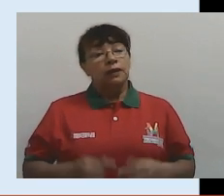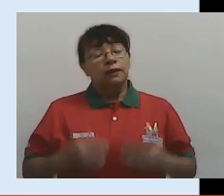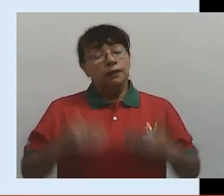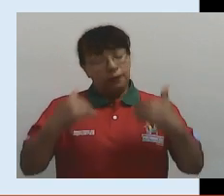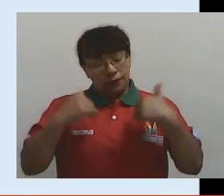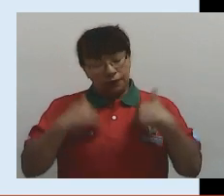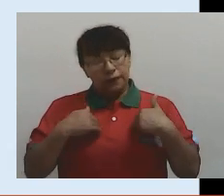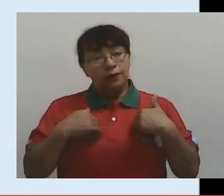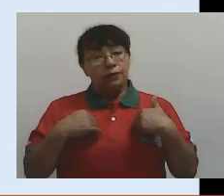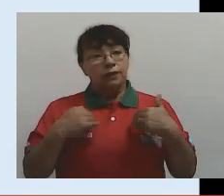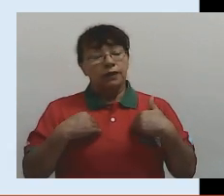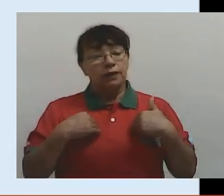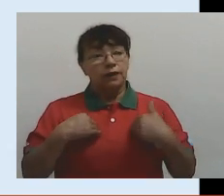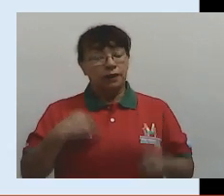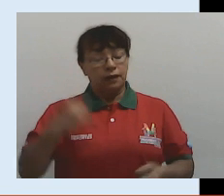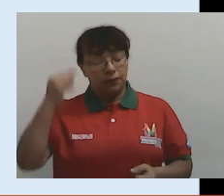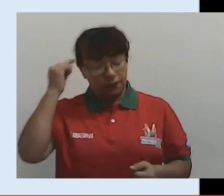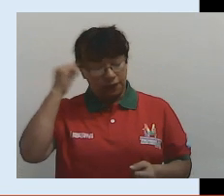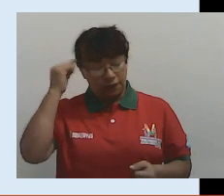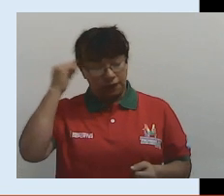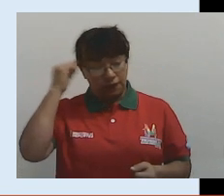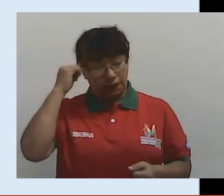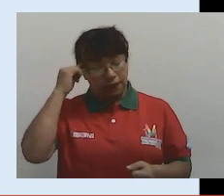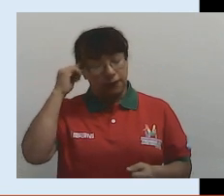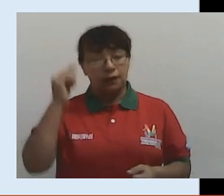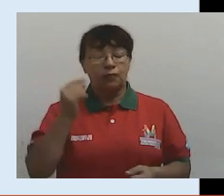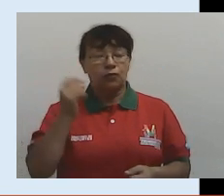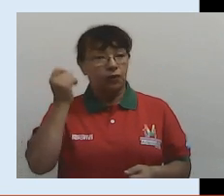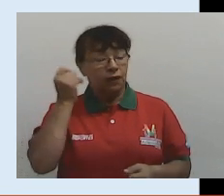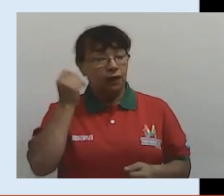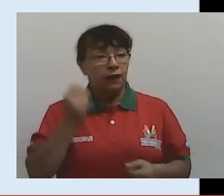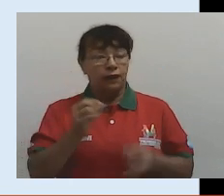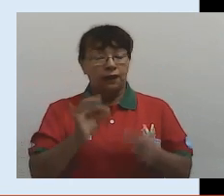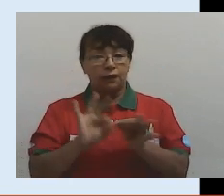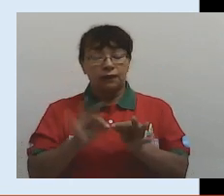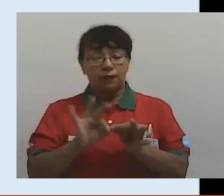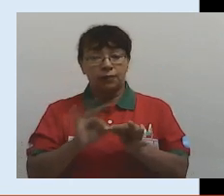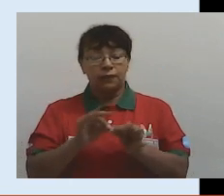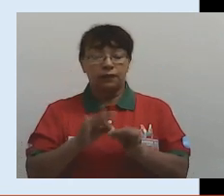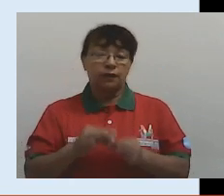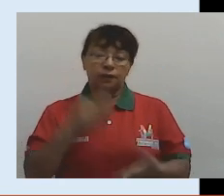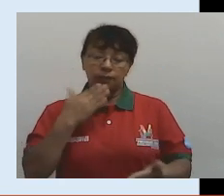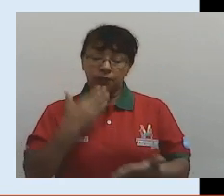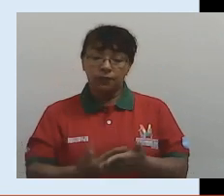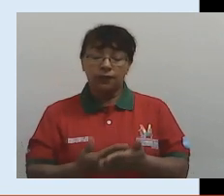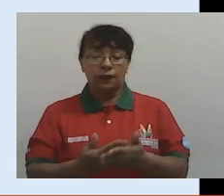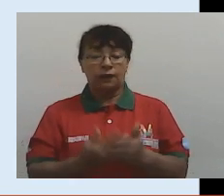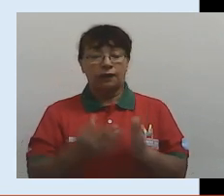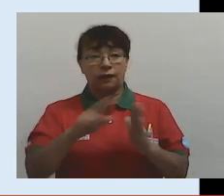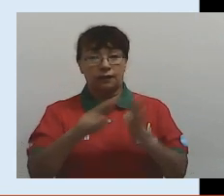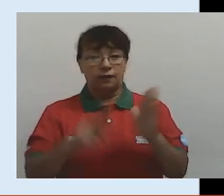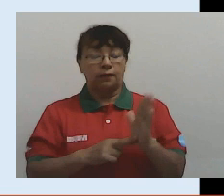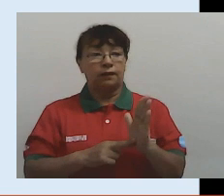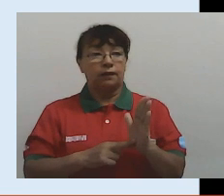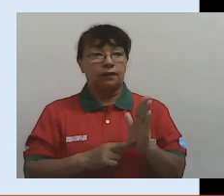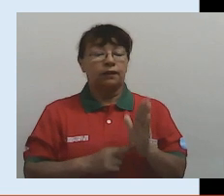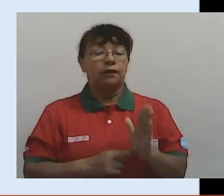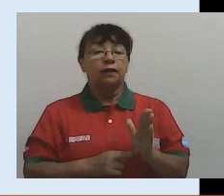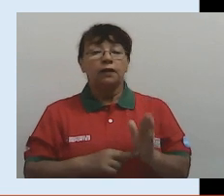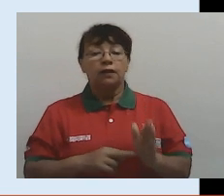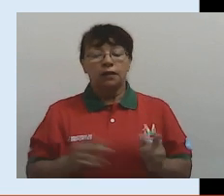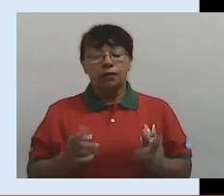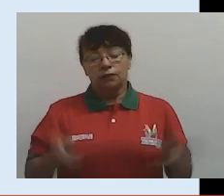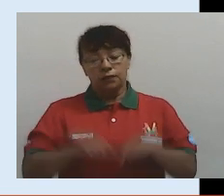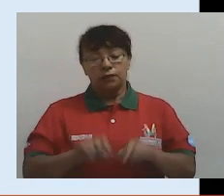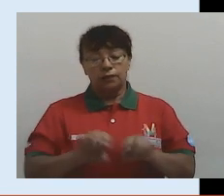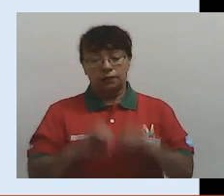tenemos que tener sentido común, tenemos que interpretar adecuadamente la regla. Les sugiero que cuando están organizando el